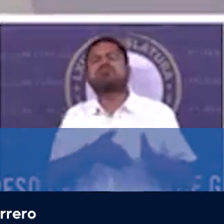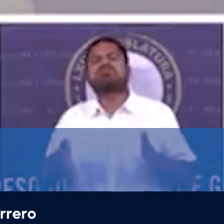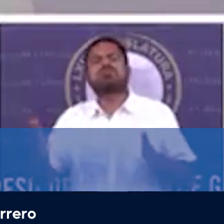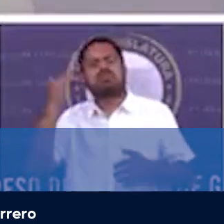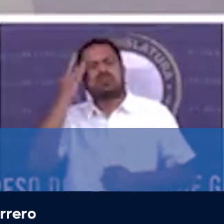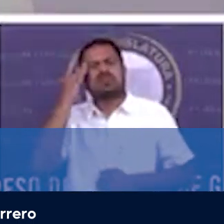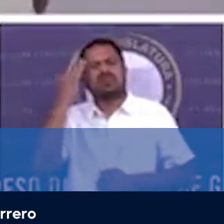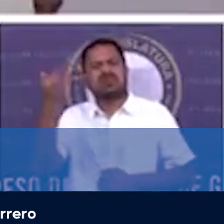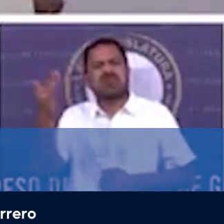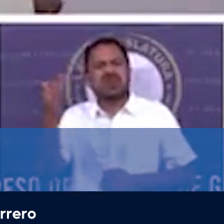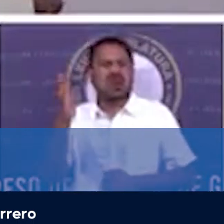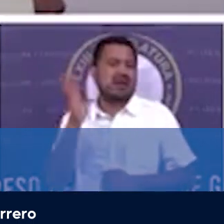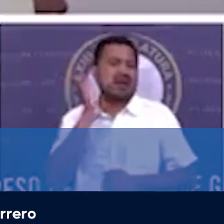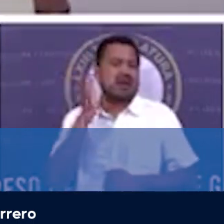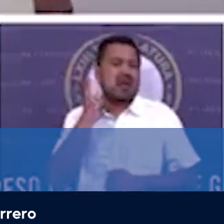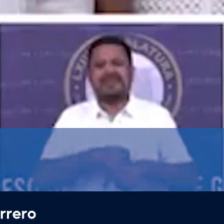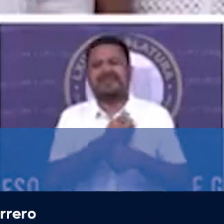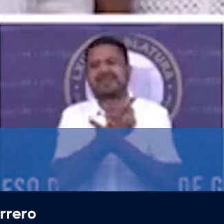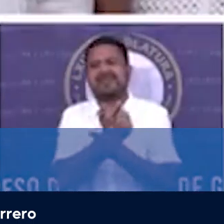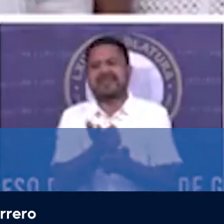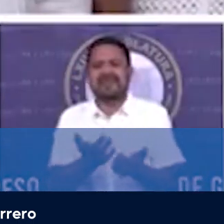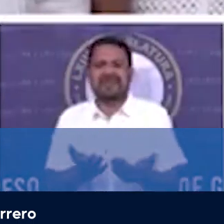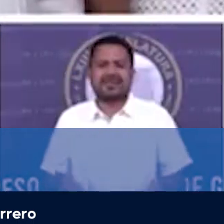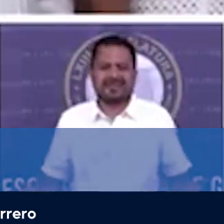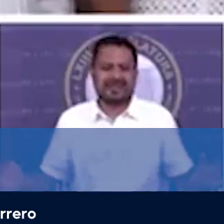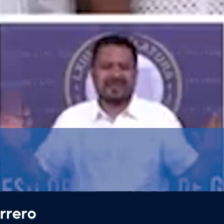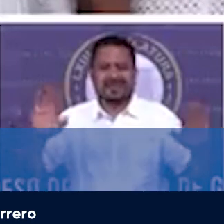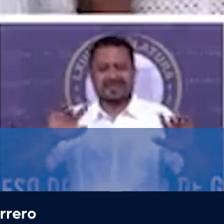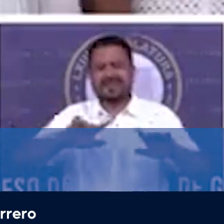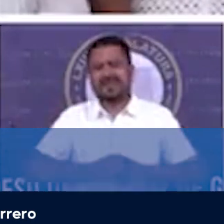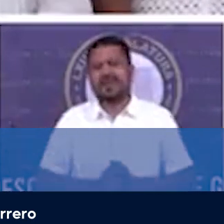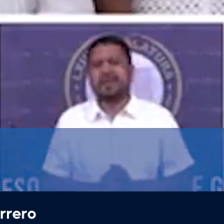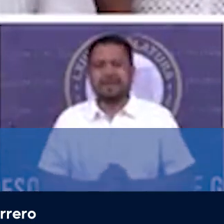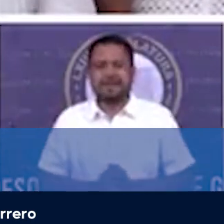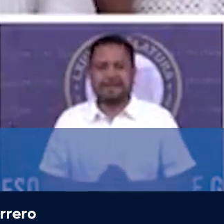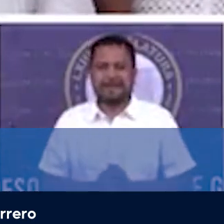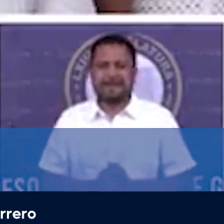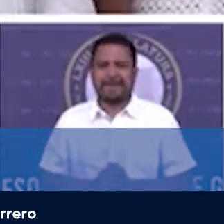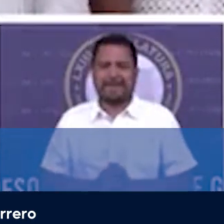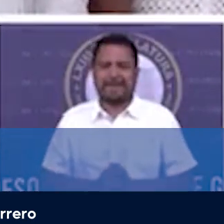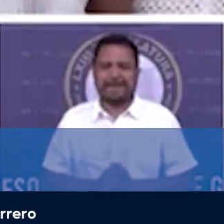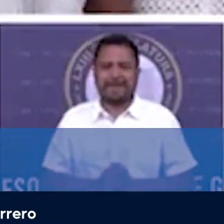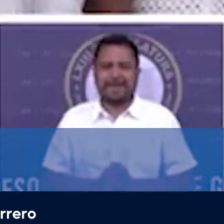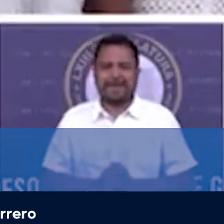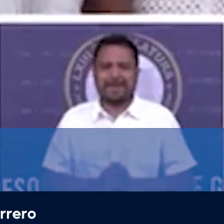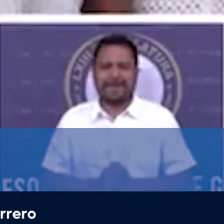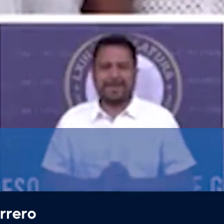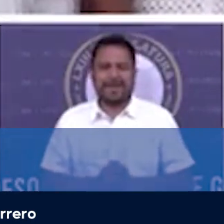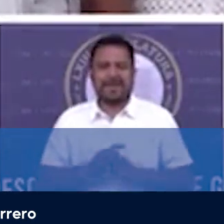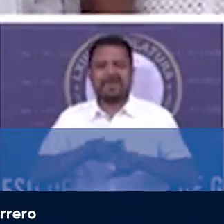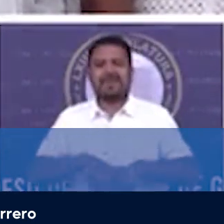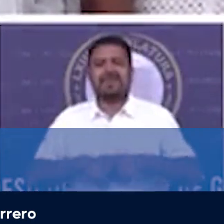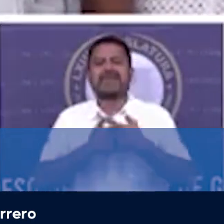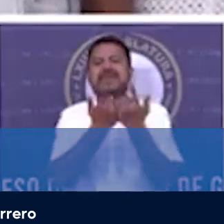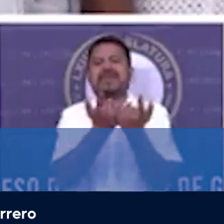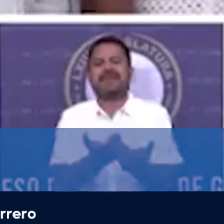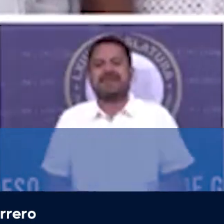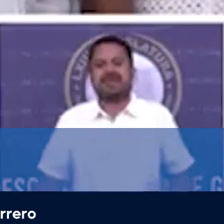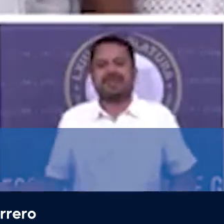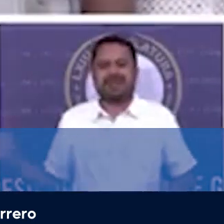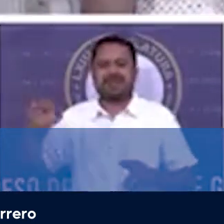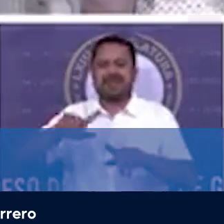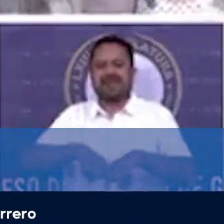remarcó la importancia de conmemorar este acontecimiento histórico el cual dio pie a la conformación de los tres niveles de